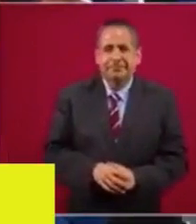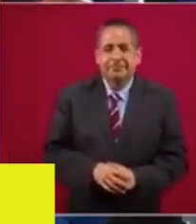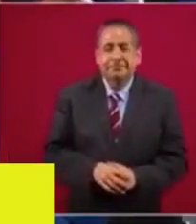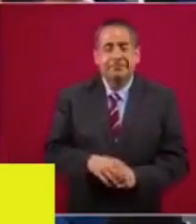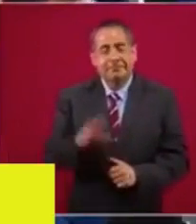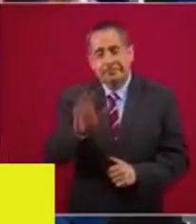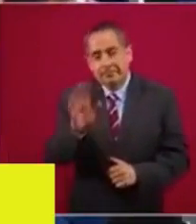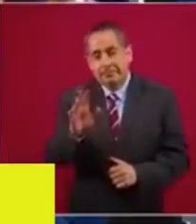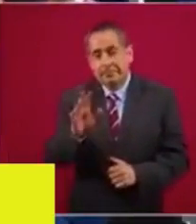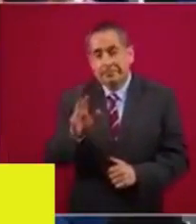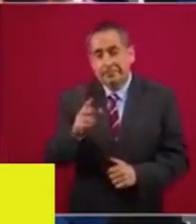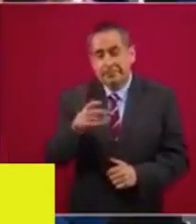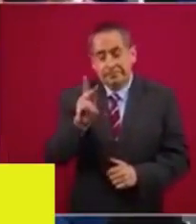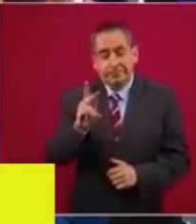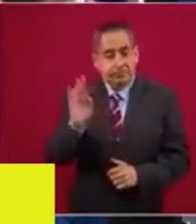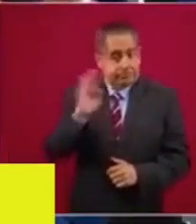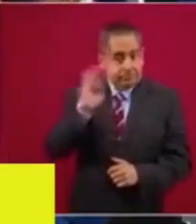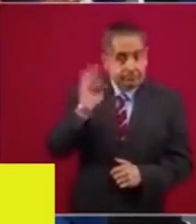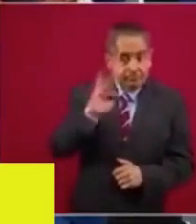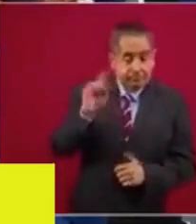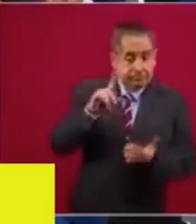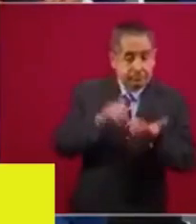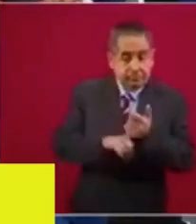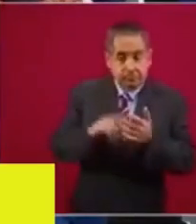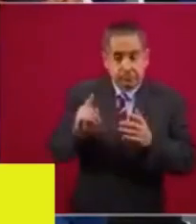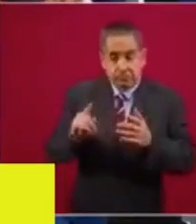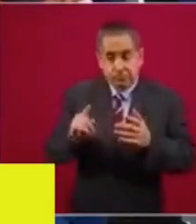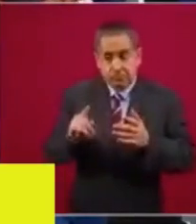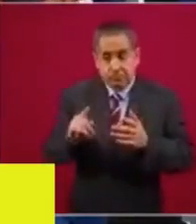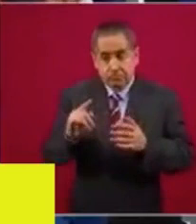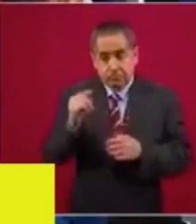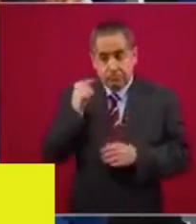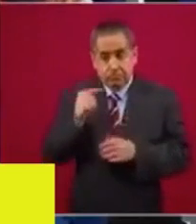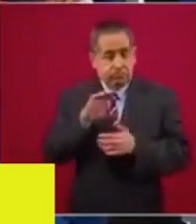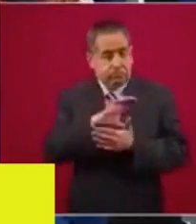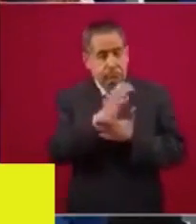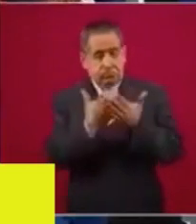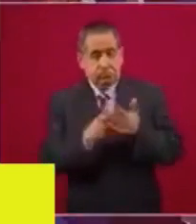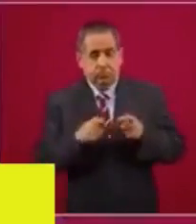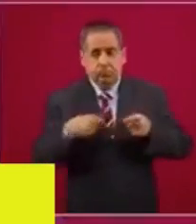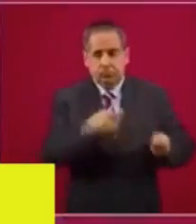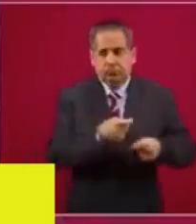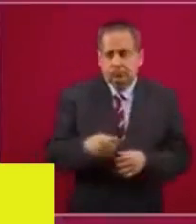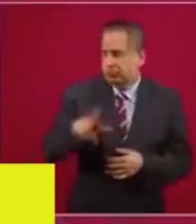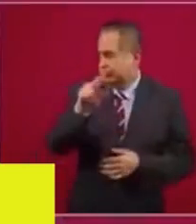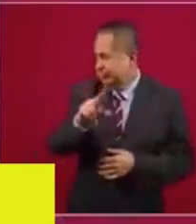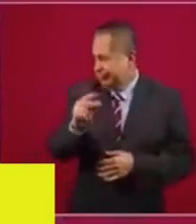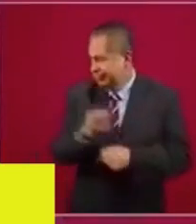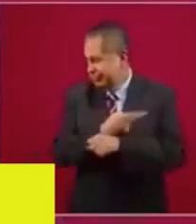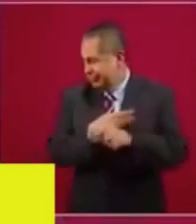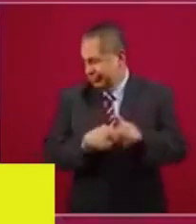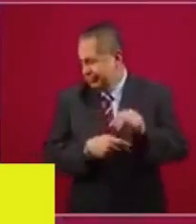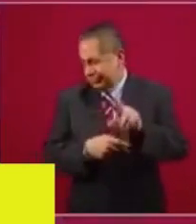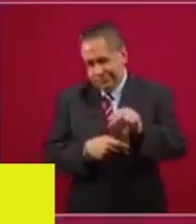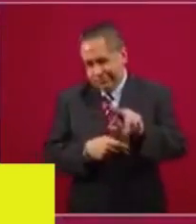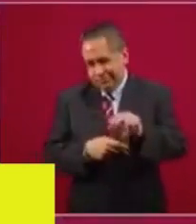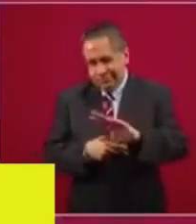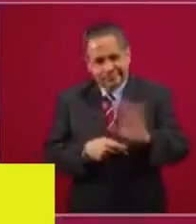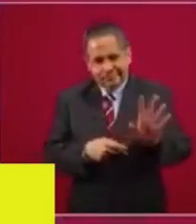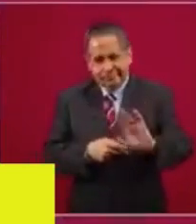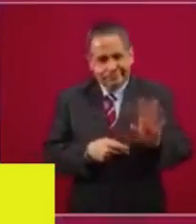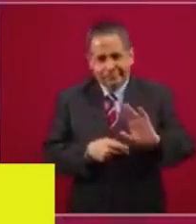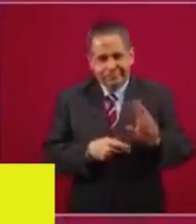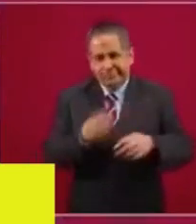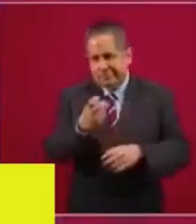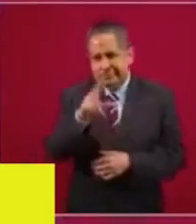Pero, presidente, ¿sí puede pasar que se queden entonces sin estos equipos con los contratos? No va a pasar eso. No. Okay. De